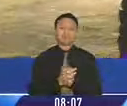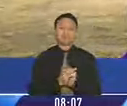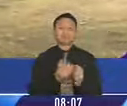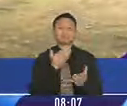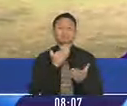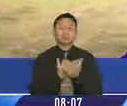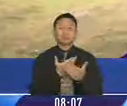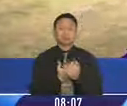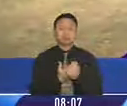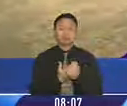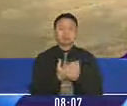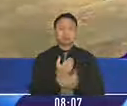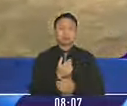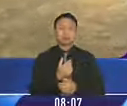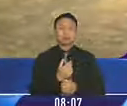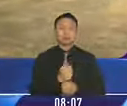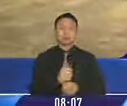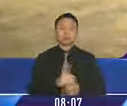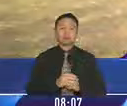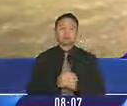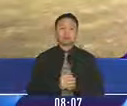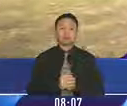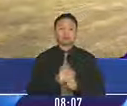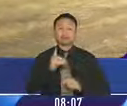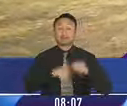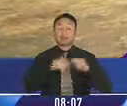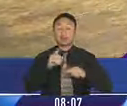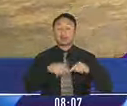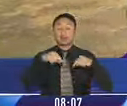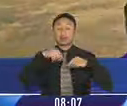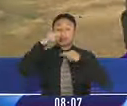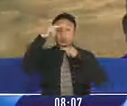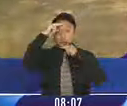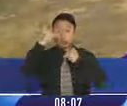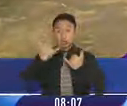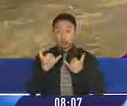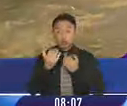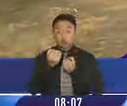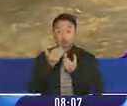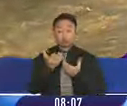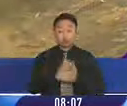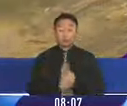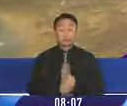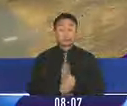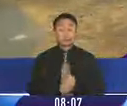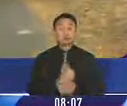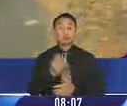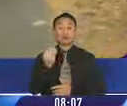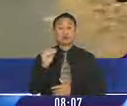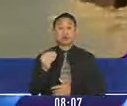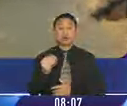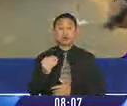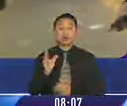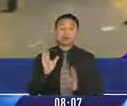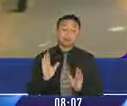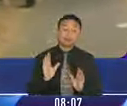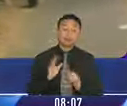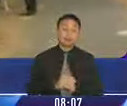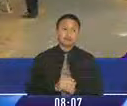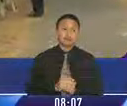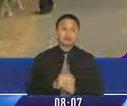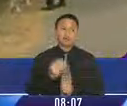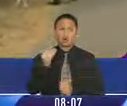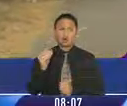gracias. Jóvenes, gracias. Amigos televidentes, esta es la noticia que les traemos en este momento. Un joven que se presume sería menor de